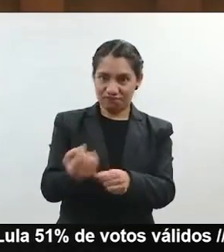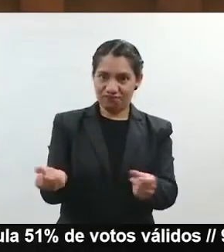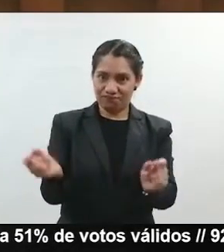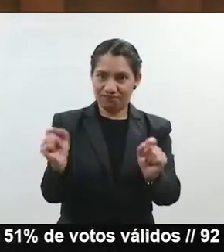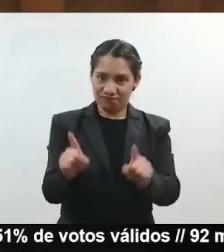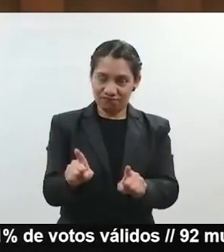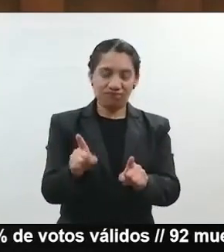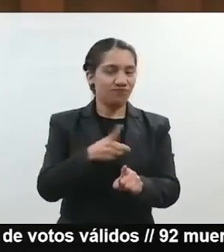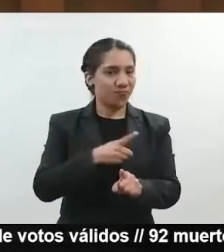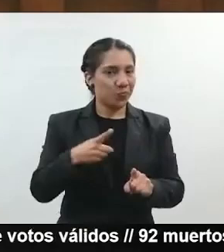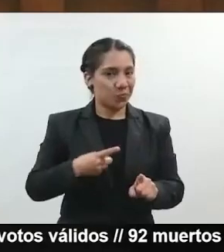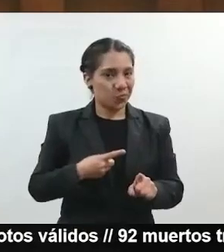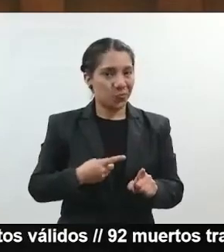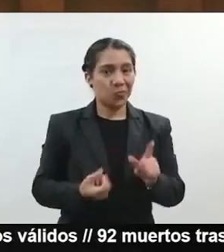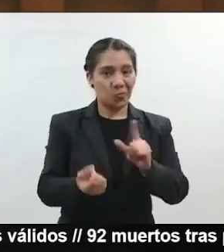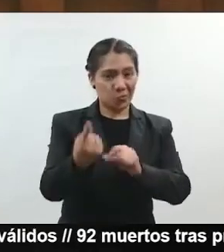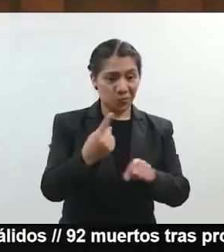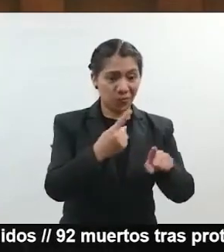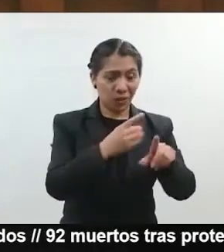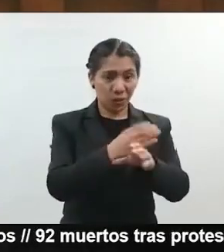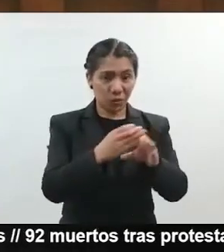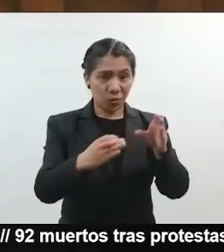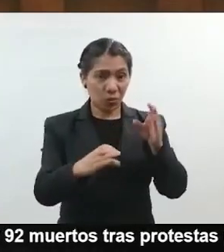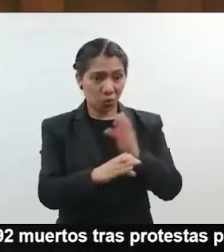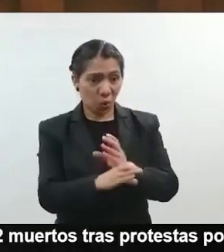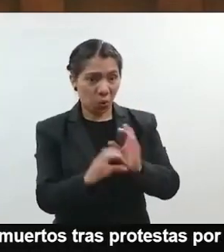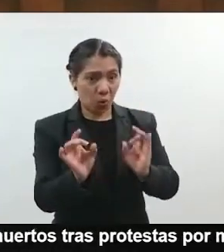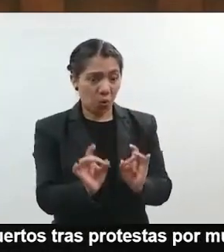Hay hechos que se realizan de manera